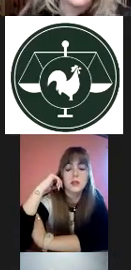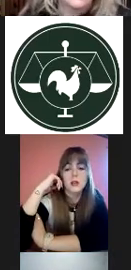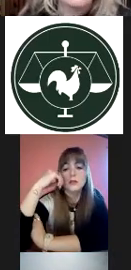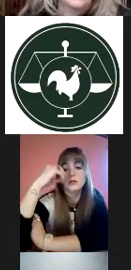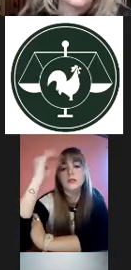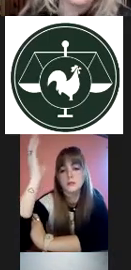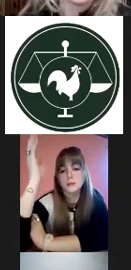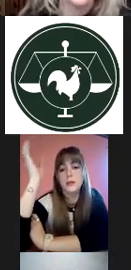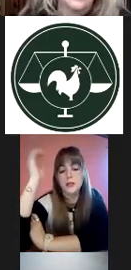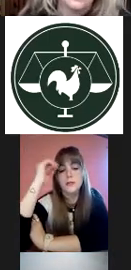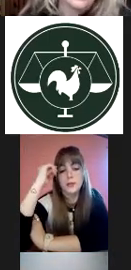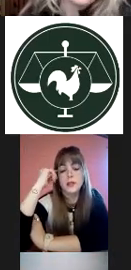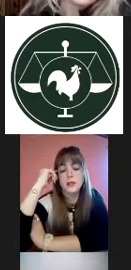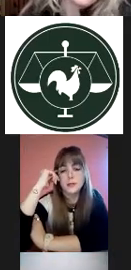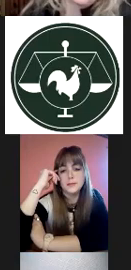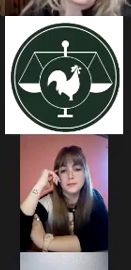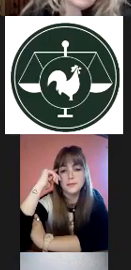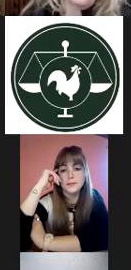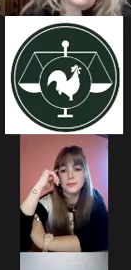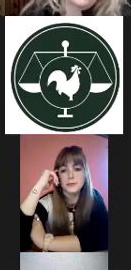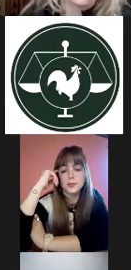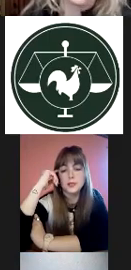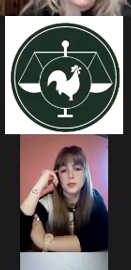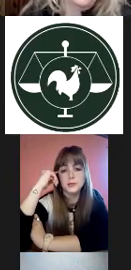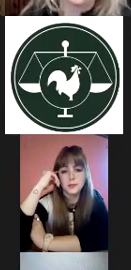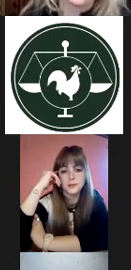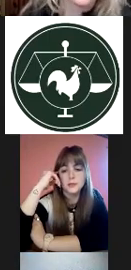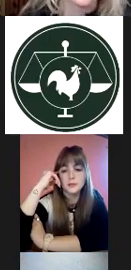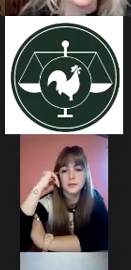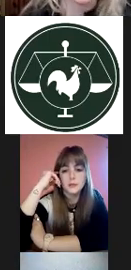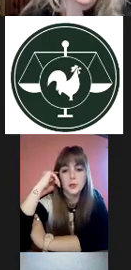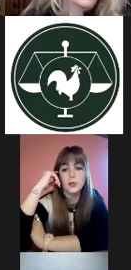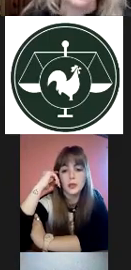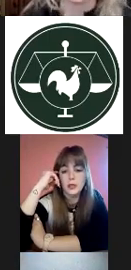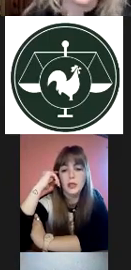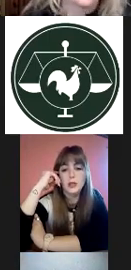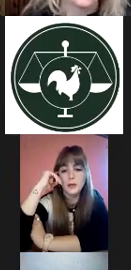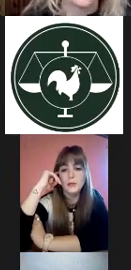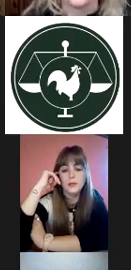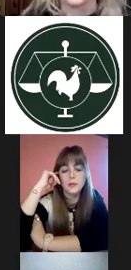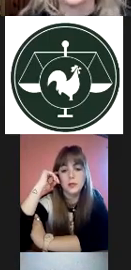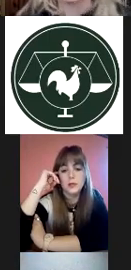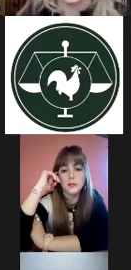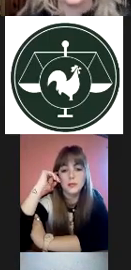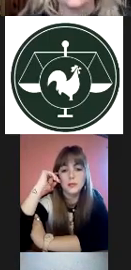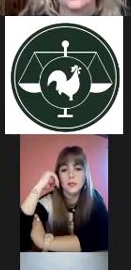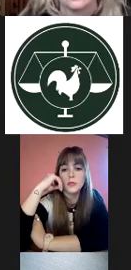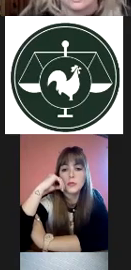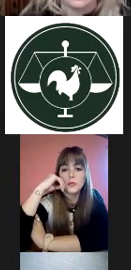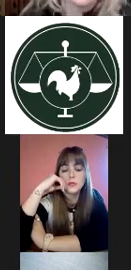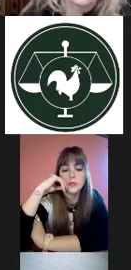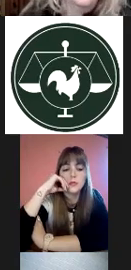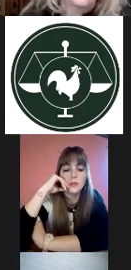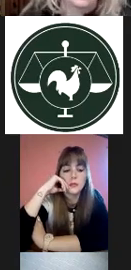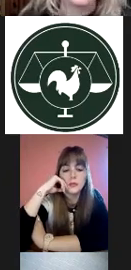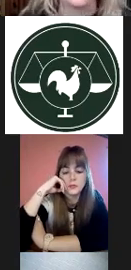también baja la probabilidad de cáncer de mama, de útero, de próstata, de testicular, las infecciones